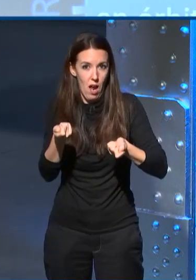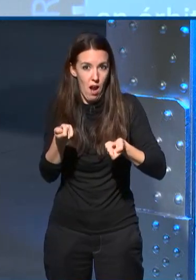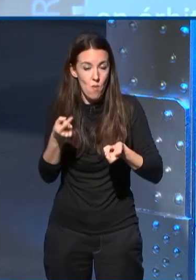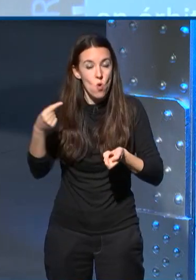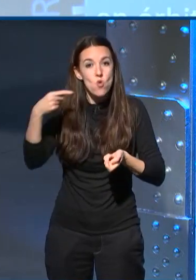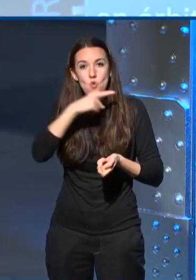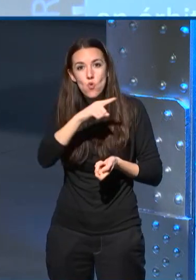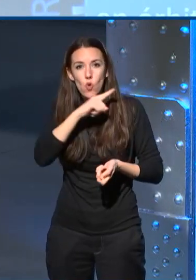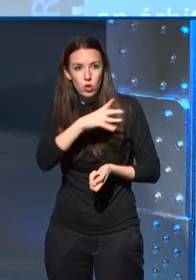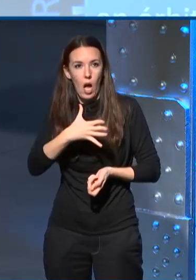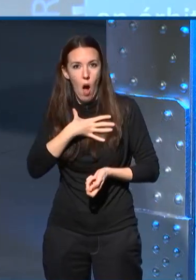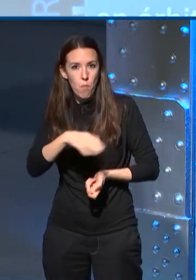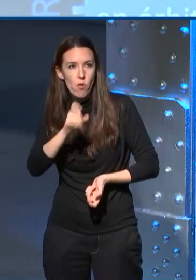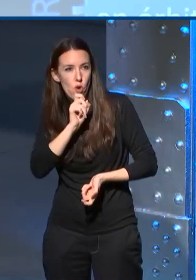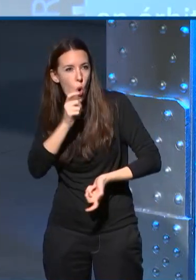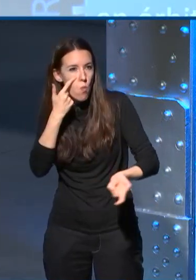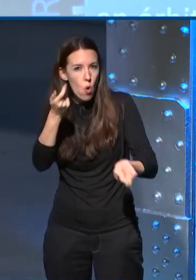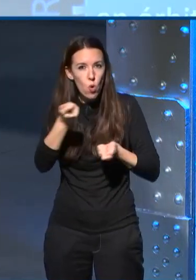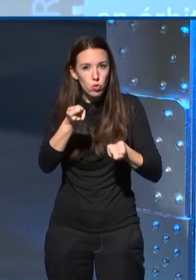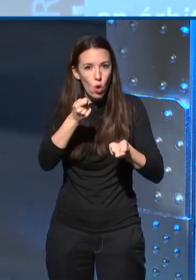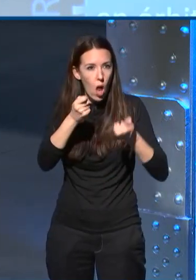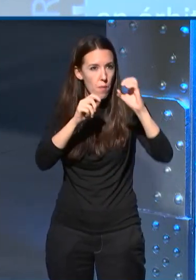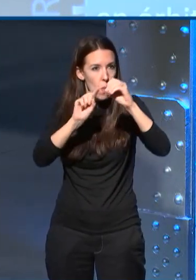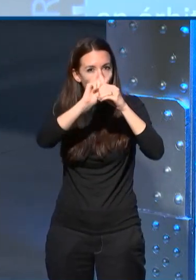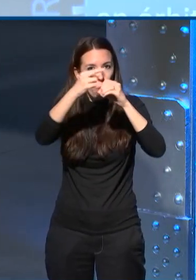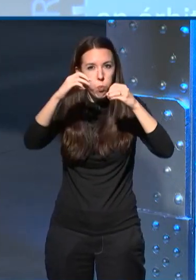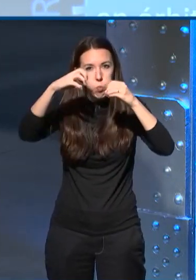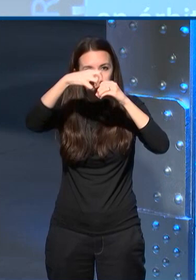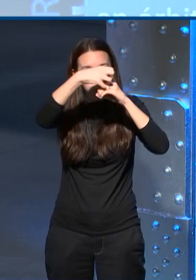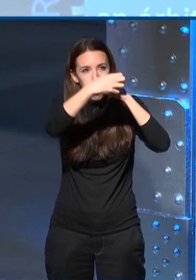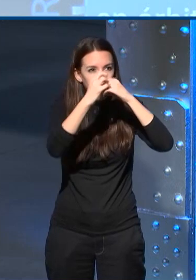fuera capaz de eso, no hay que tener un rover ahí moviéndose 40 kilómetros por